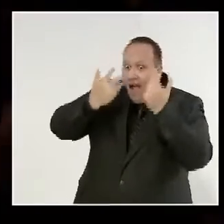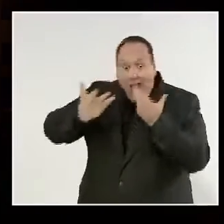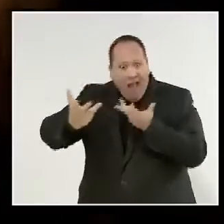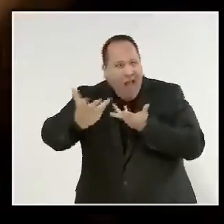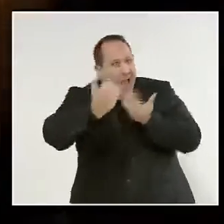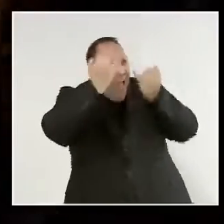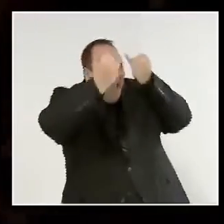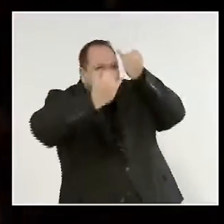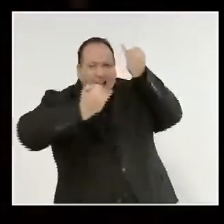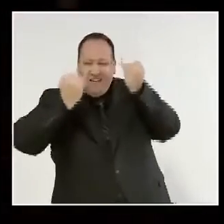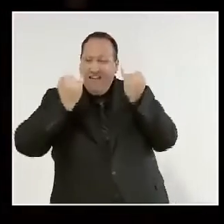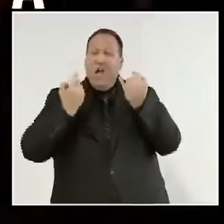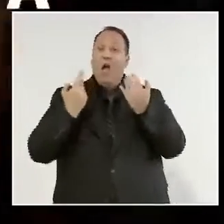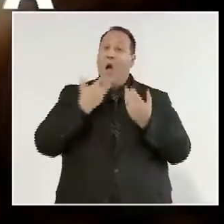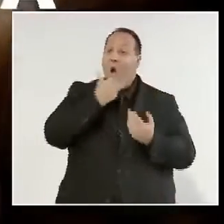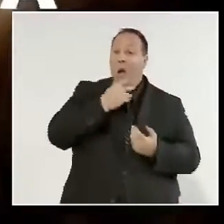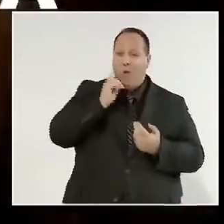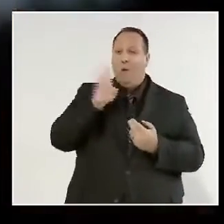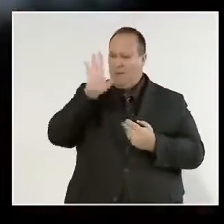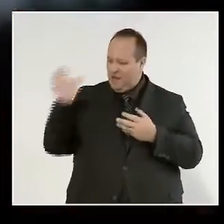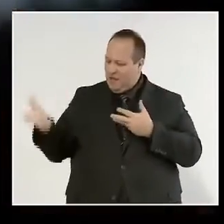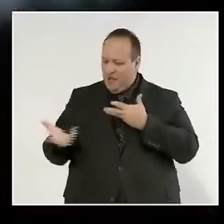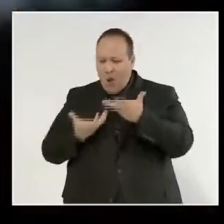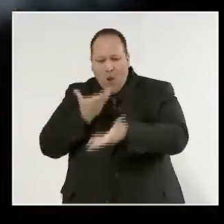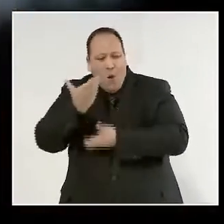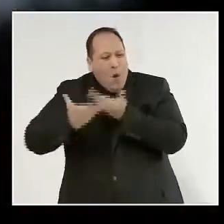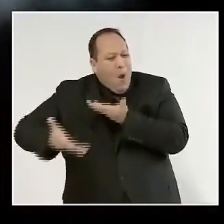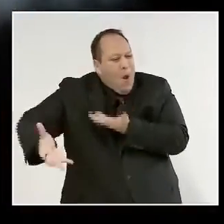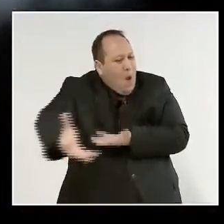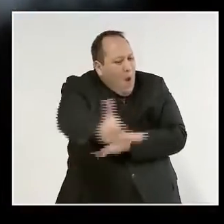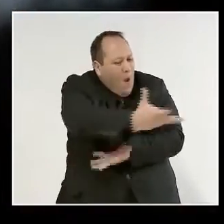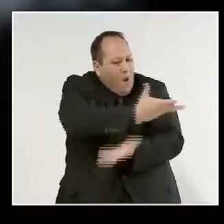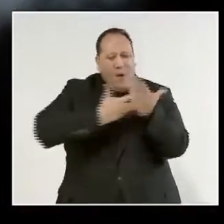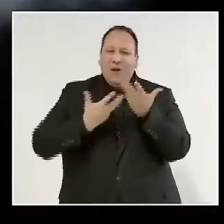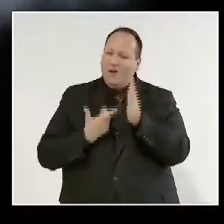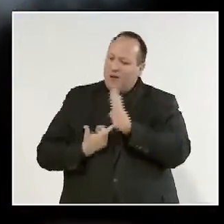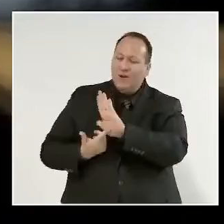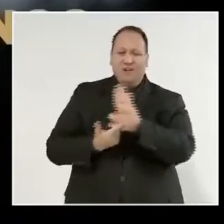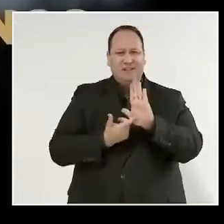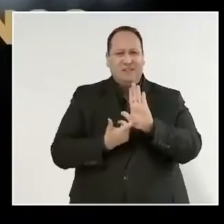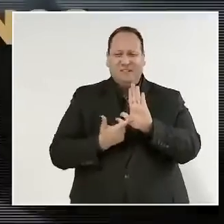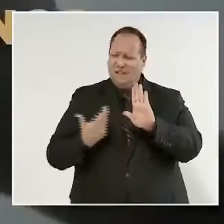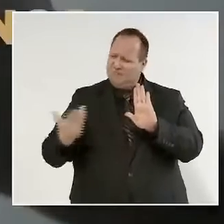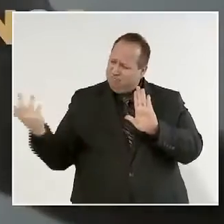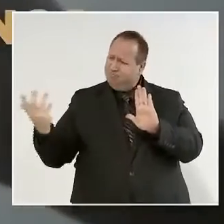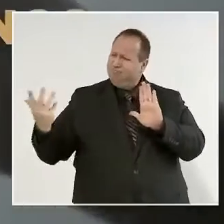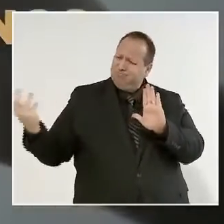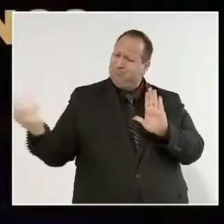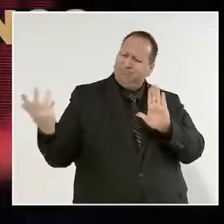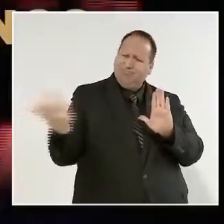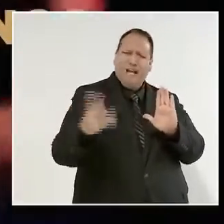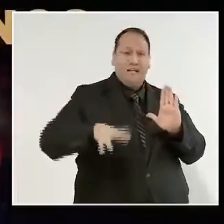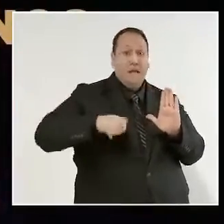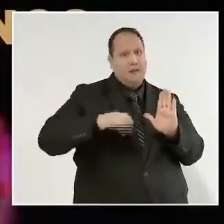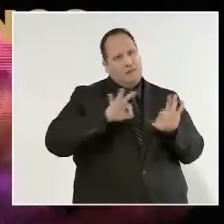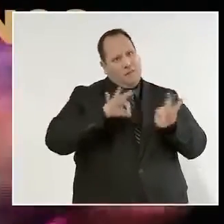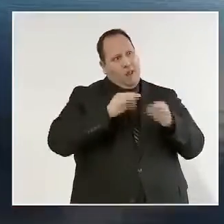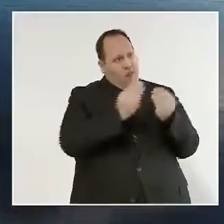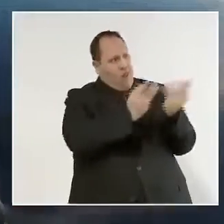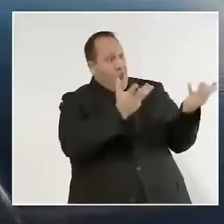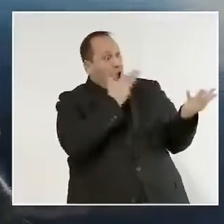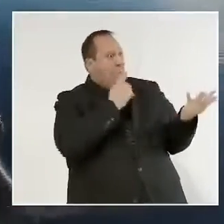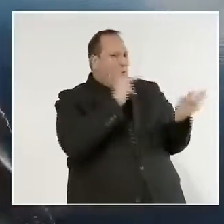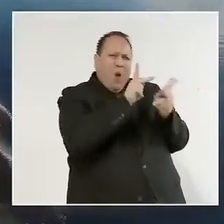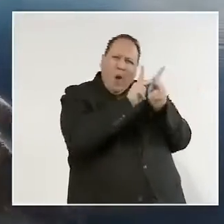sede en Ensenada, compartiendo la creatividad e inventiva de las y los baja californianos.